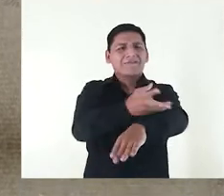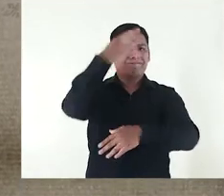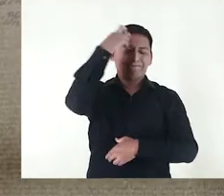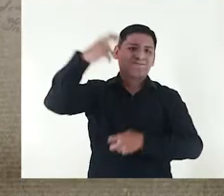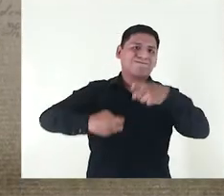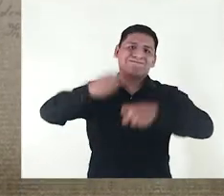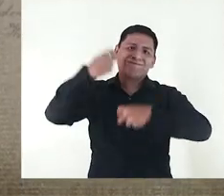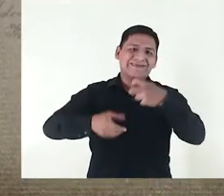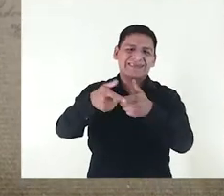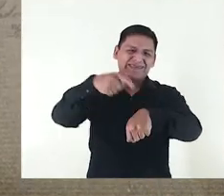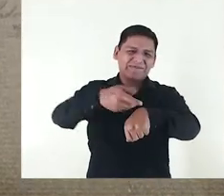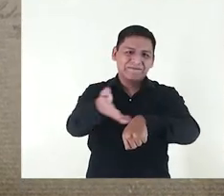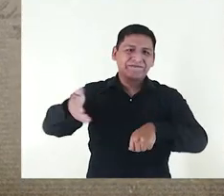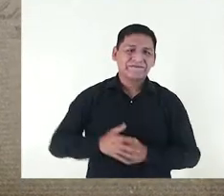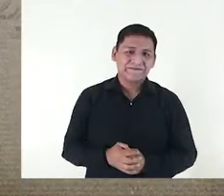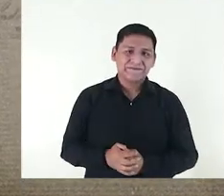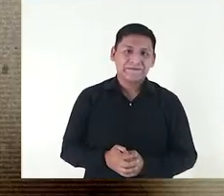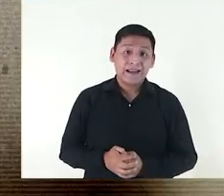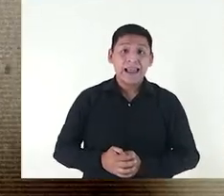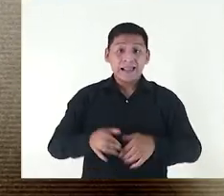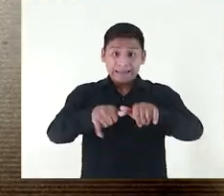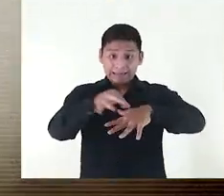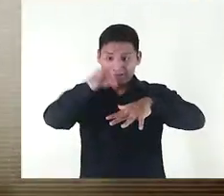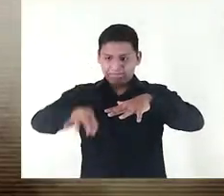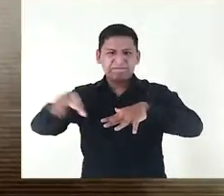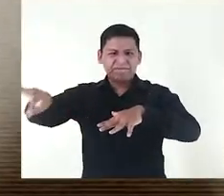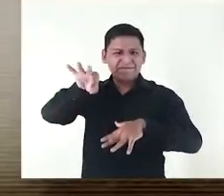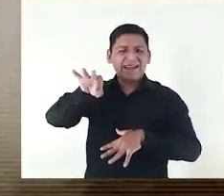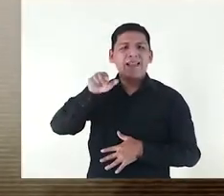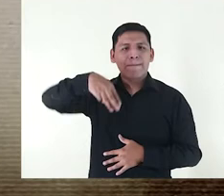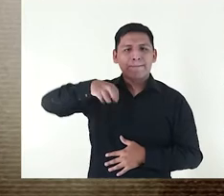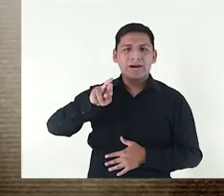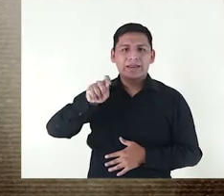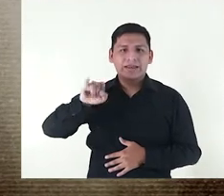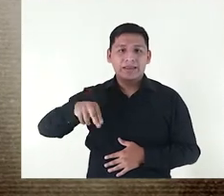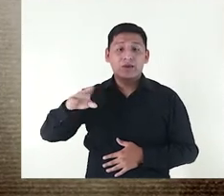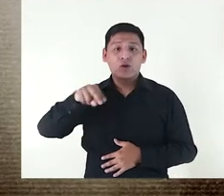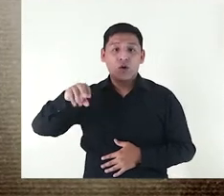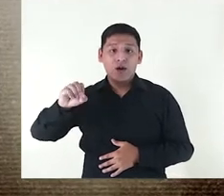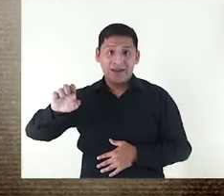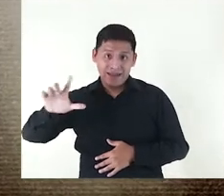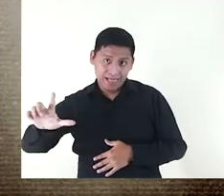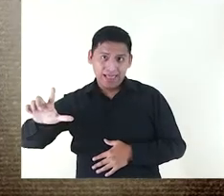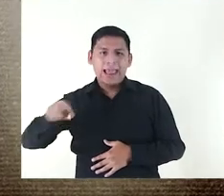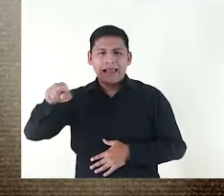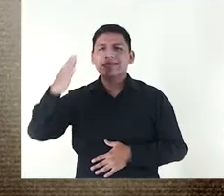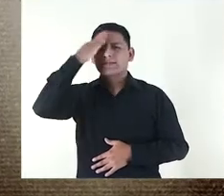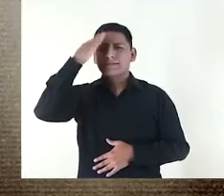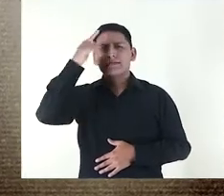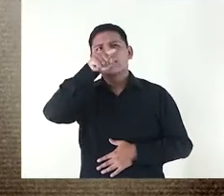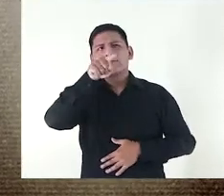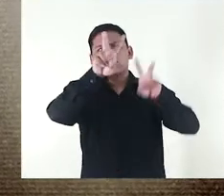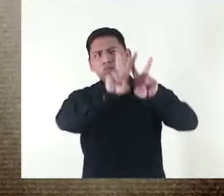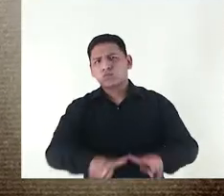debido a las vicisitudes políticas de ese periodo de tiempo. El arquitecto contratado fue el argentino Martín Noel, un arquitecto que